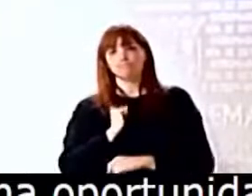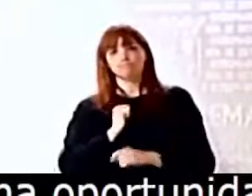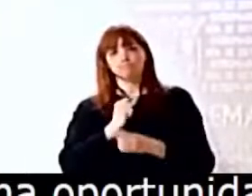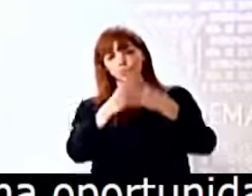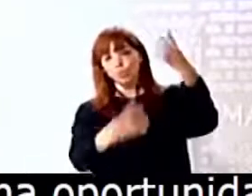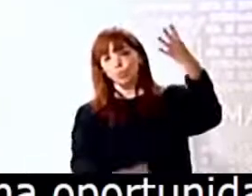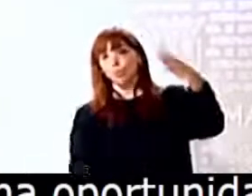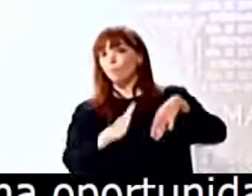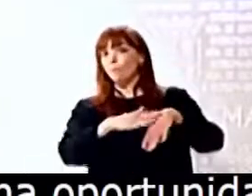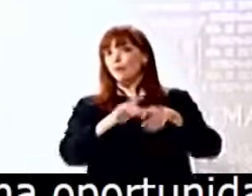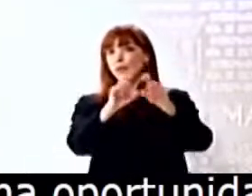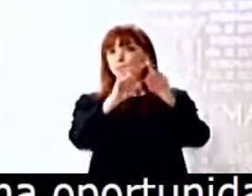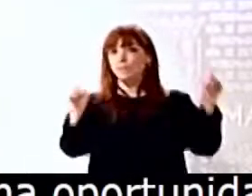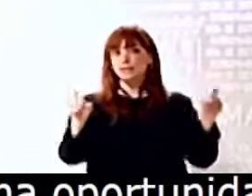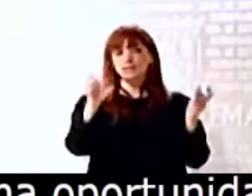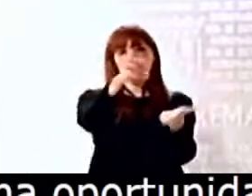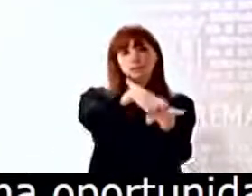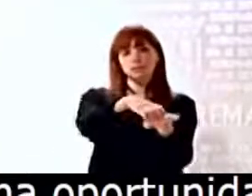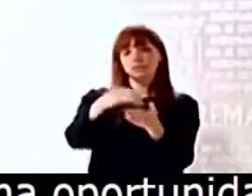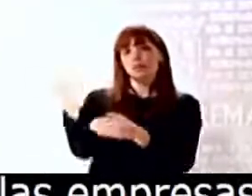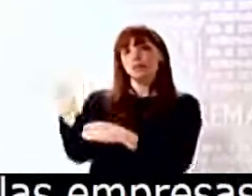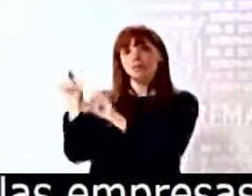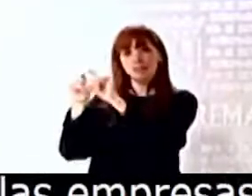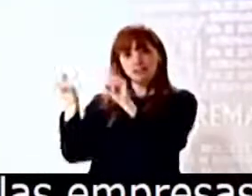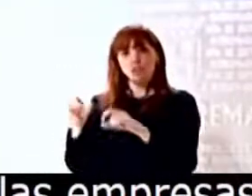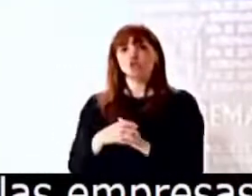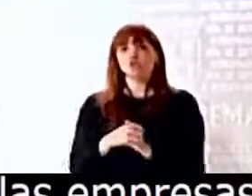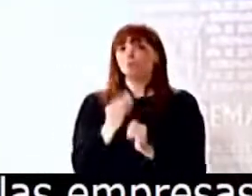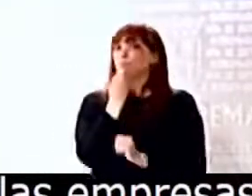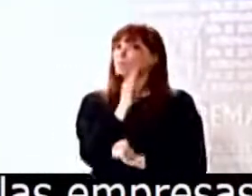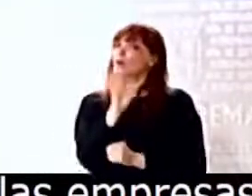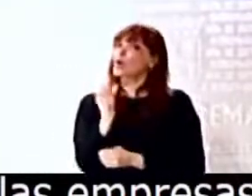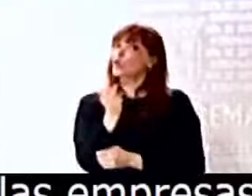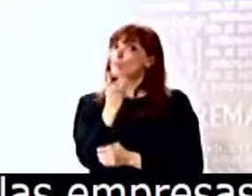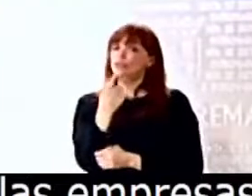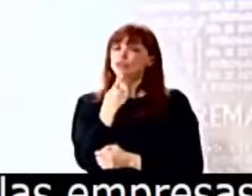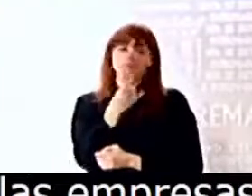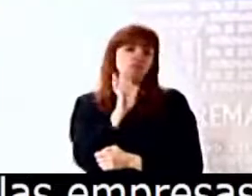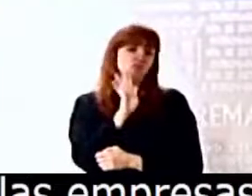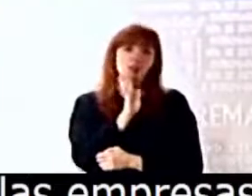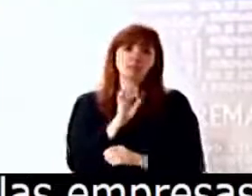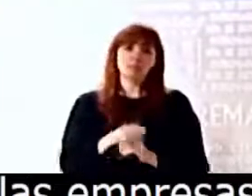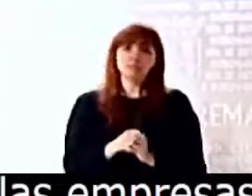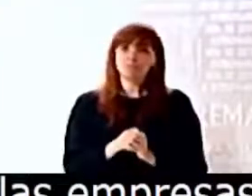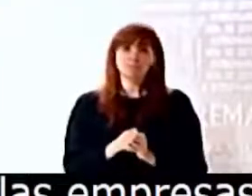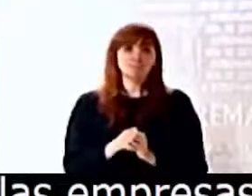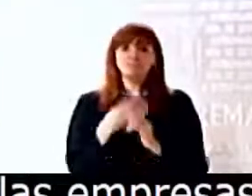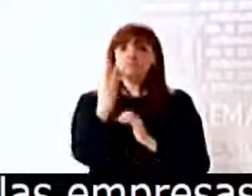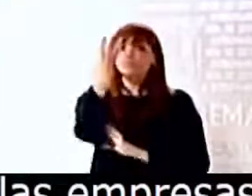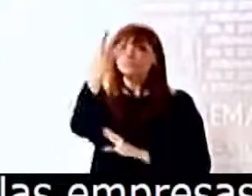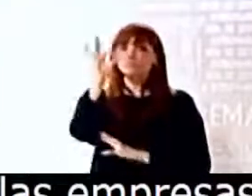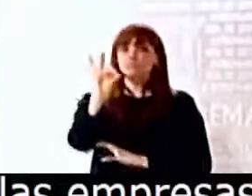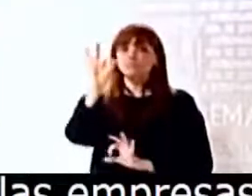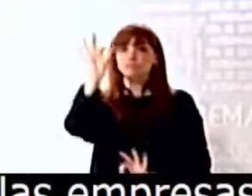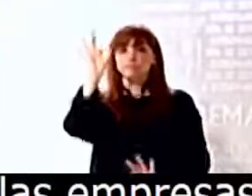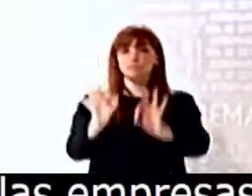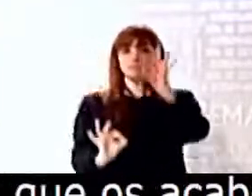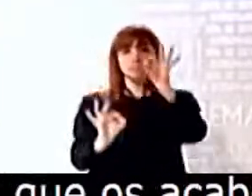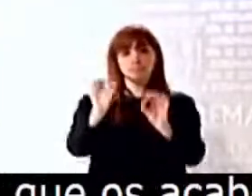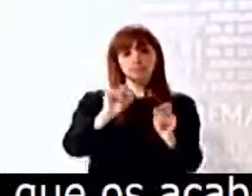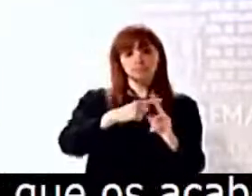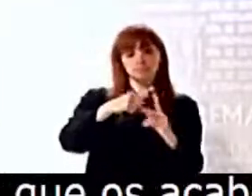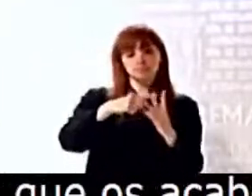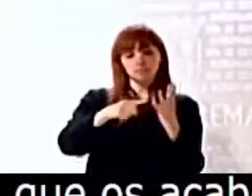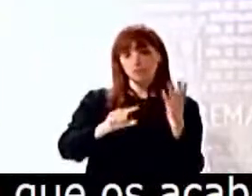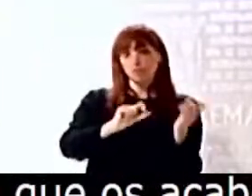para las empresas y para los empresarios. Y el mejor dato es el que os acabo de dar. El 40% de las